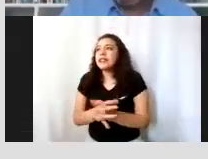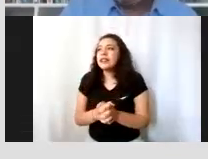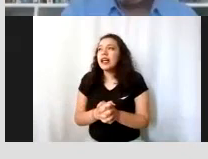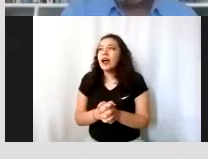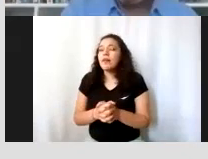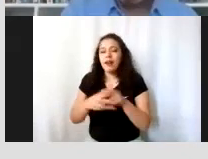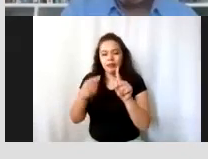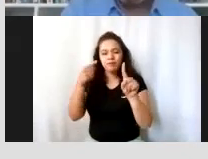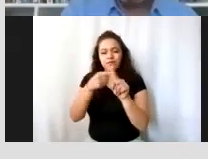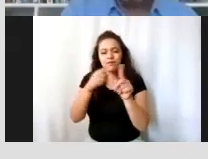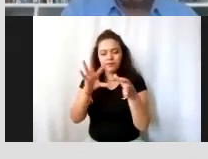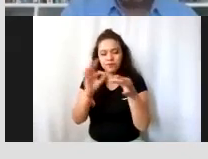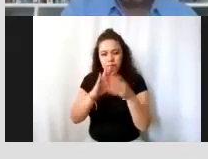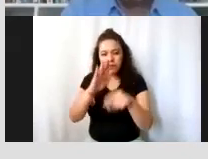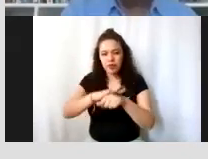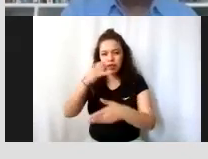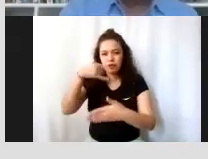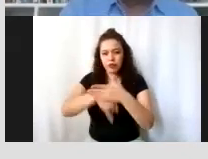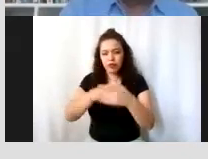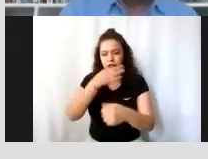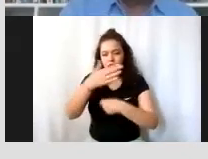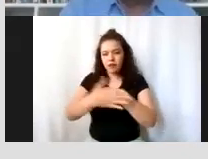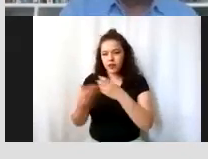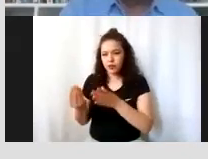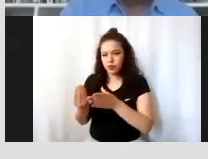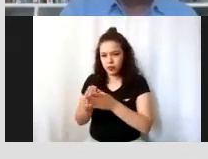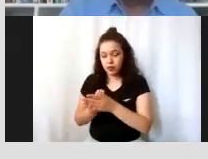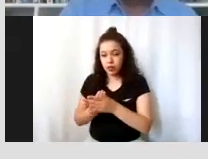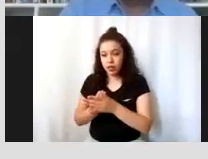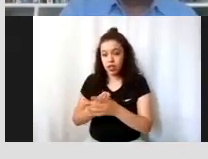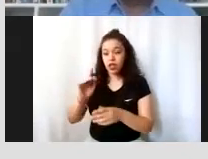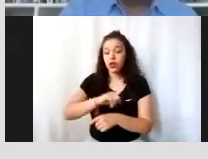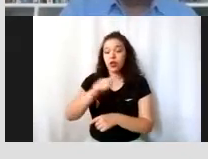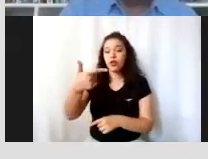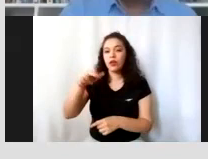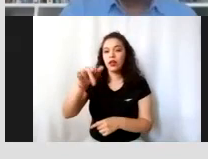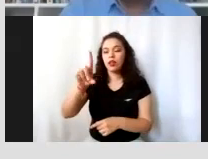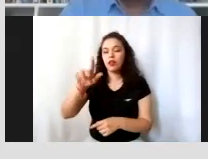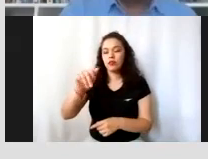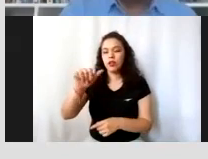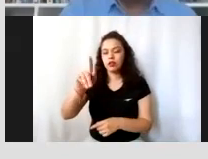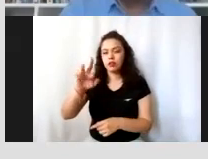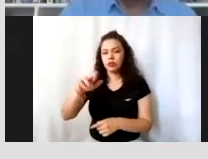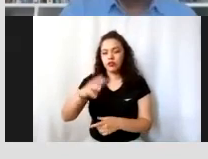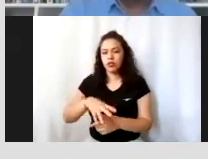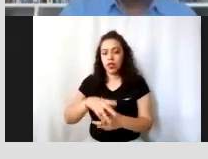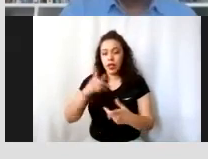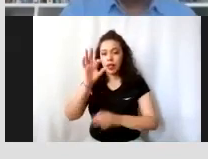más nuestro aviso de privacidad. Luego Guadalupe Aburto dice, la institución se dedica a brindar tratamiento para